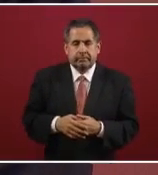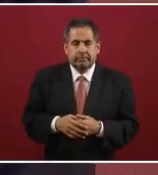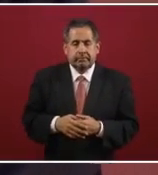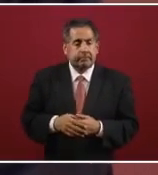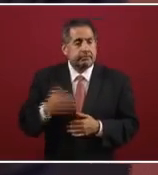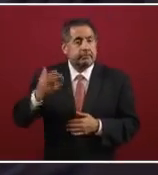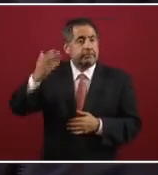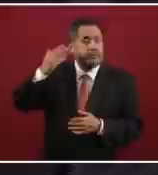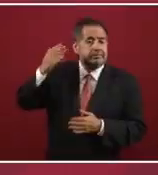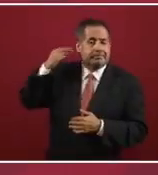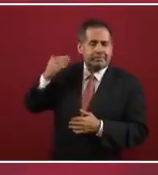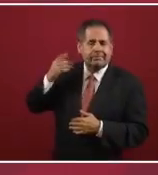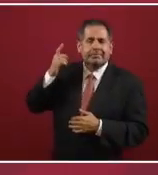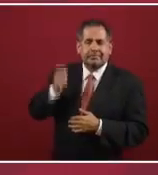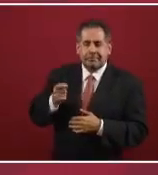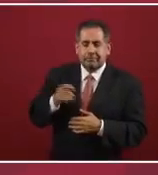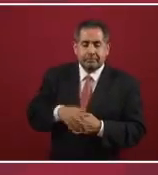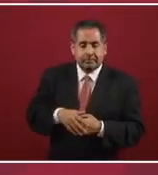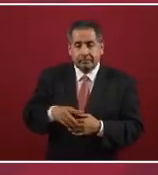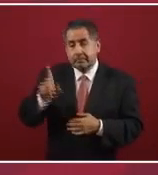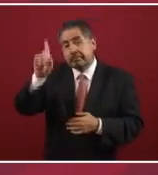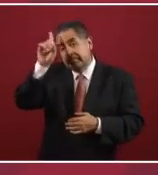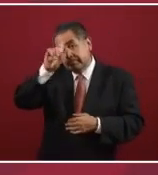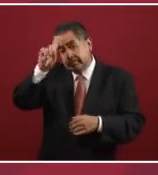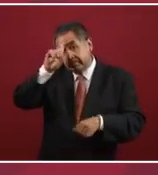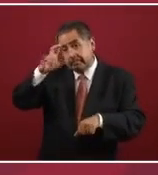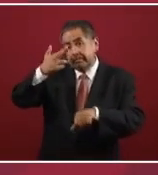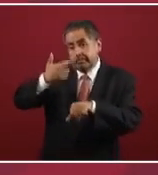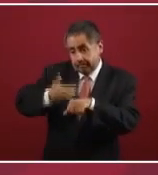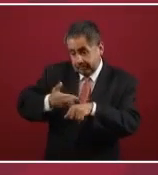antes el asesor